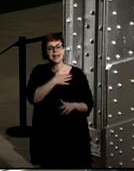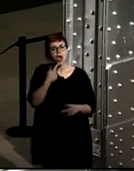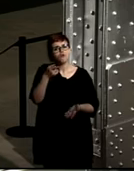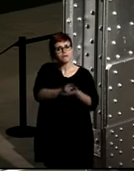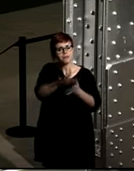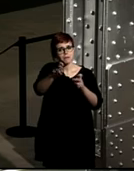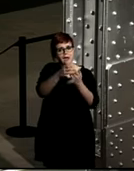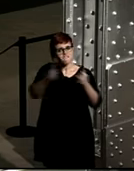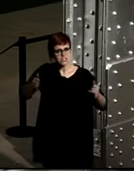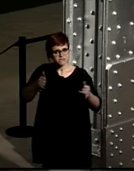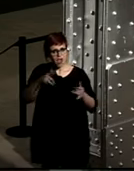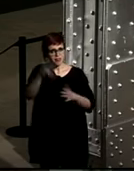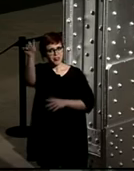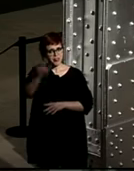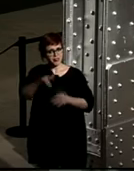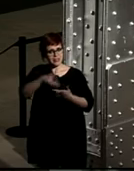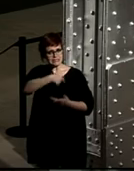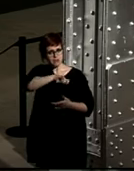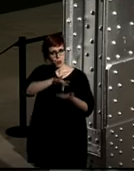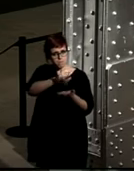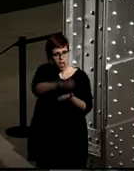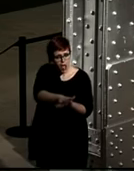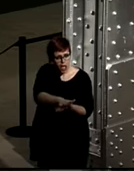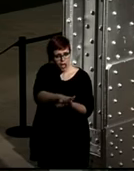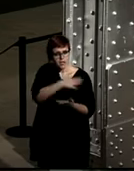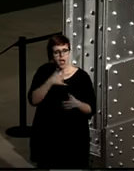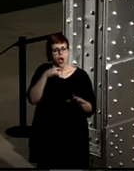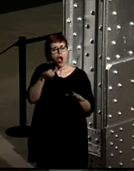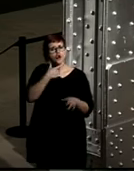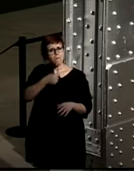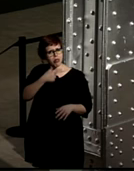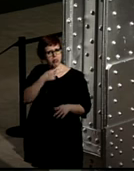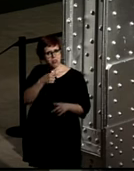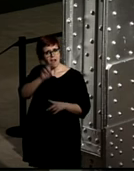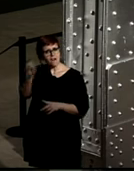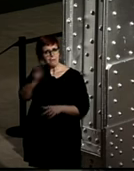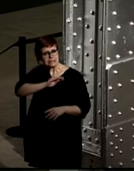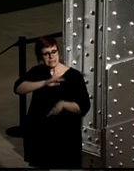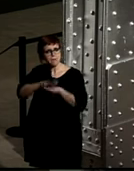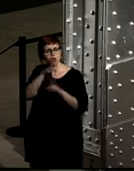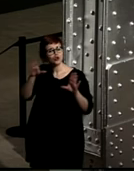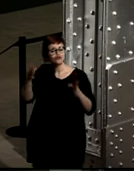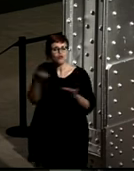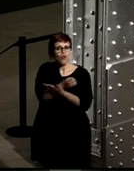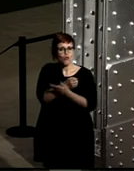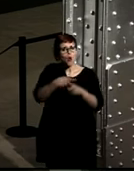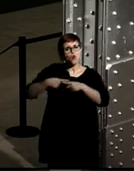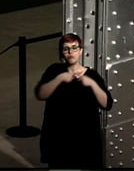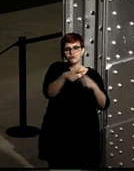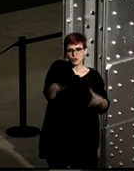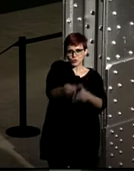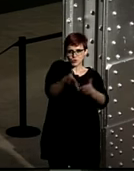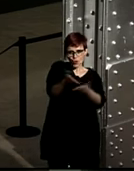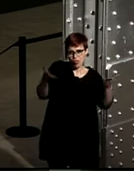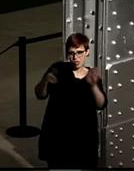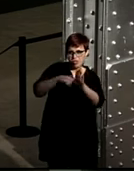de Cine Español de Málaga, muchas comedias, pero mucho tono social en todo lo que se ha proyectado. ¿No